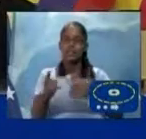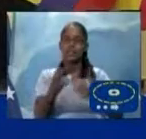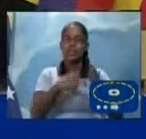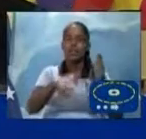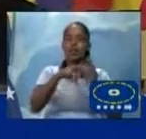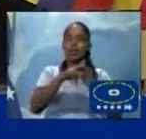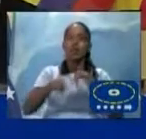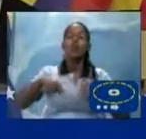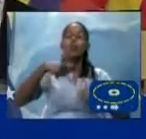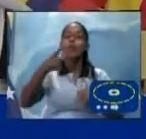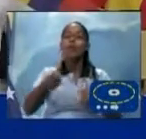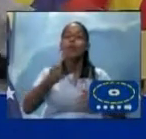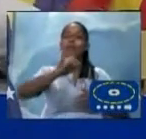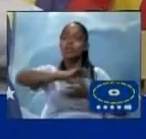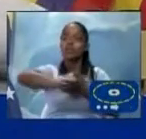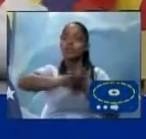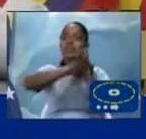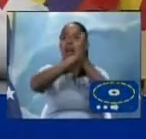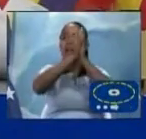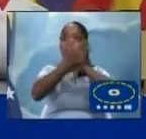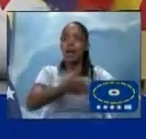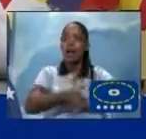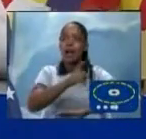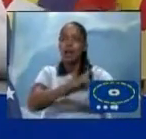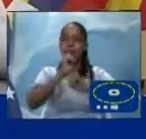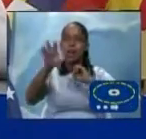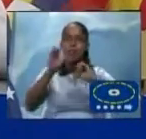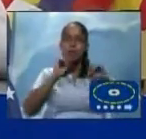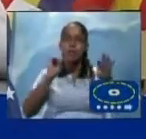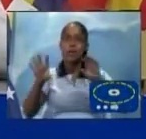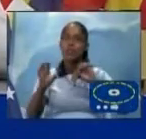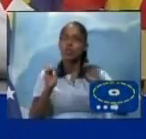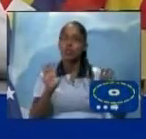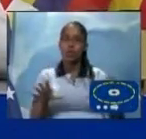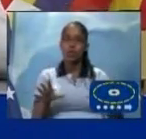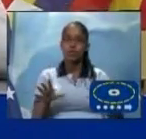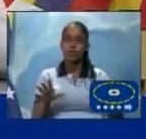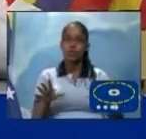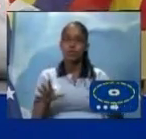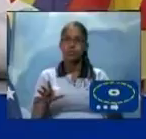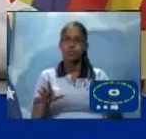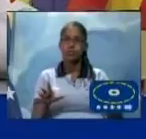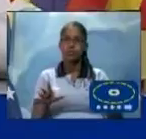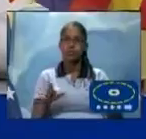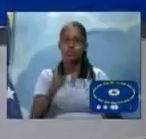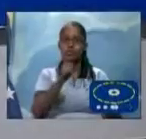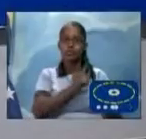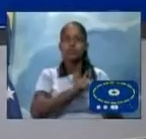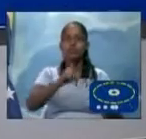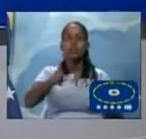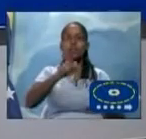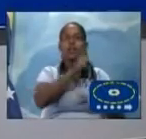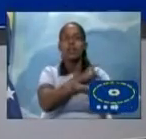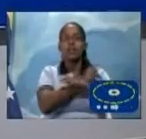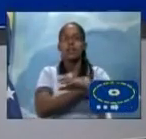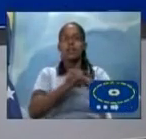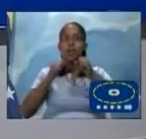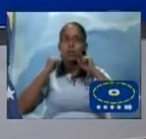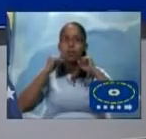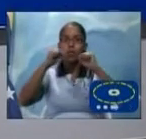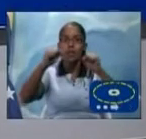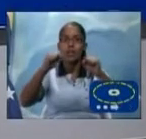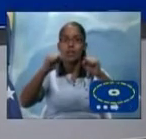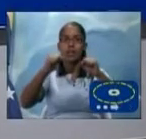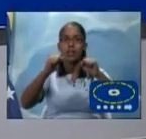conmigo, cuando se acabe la dispersión, cuando se acabe la dispersión del poder,